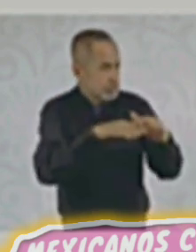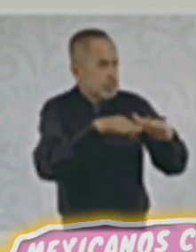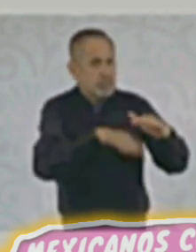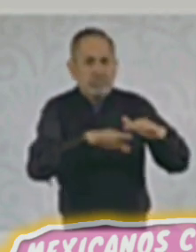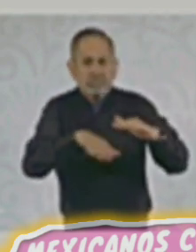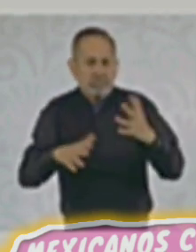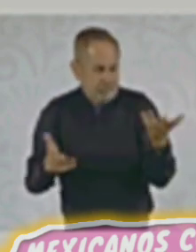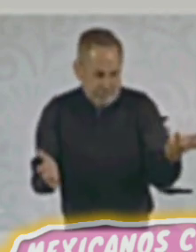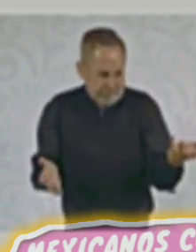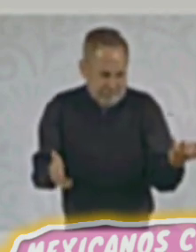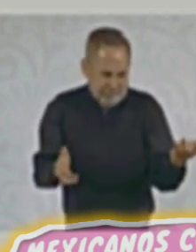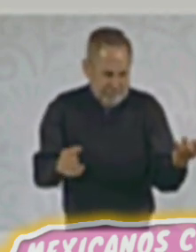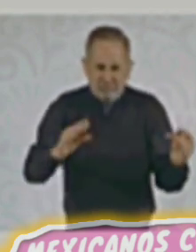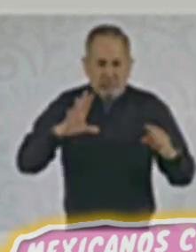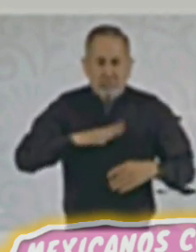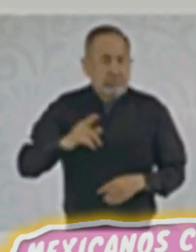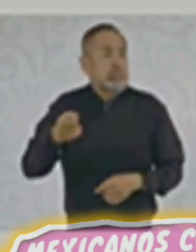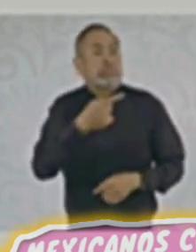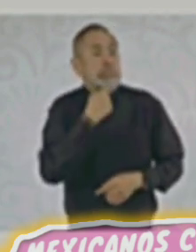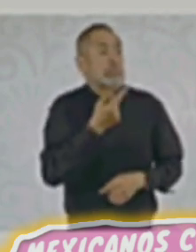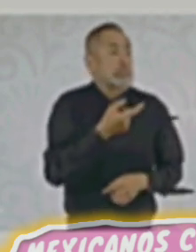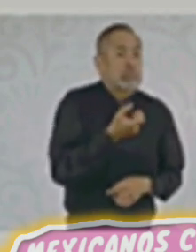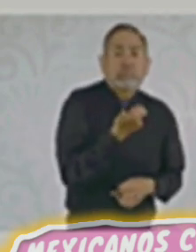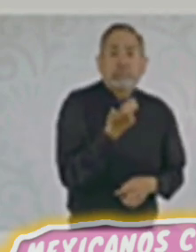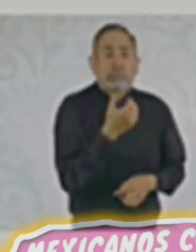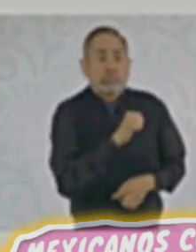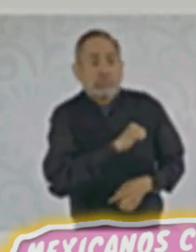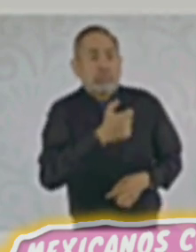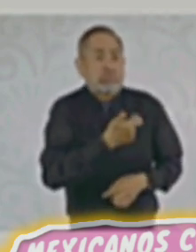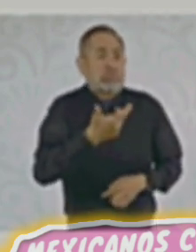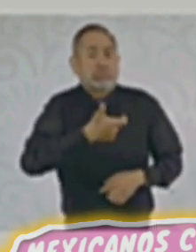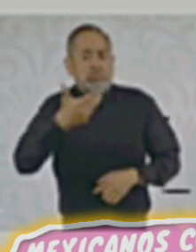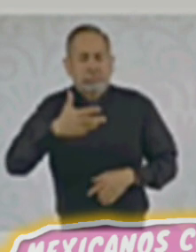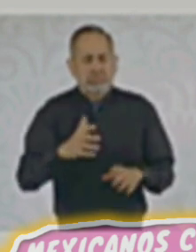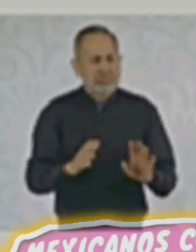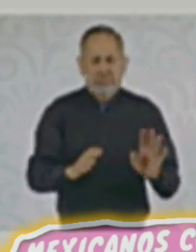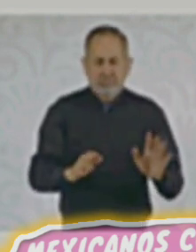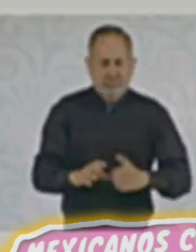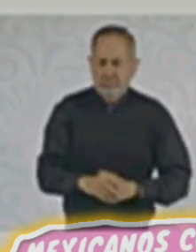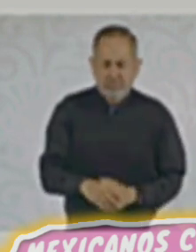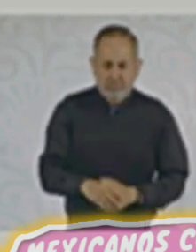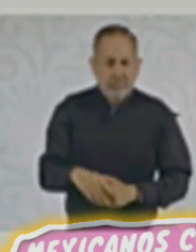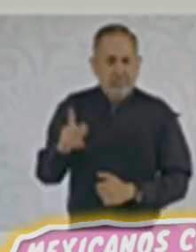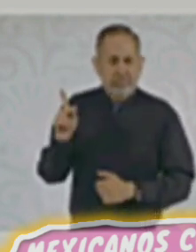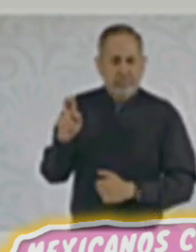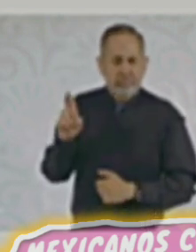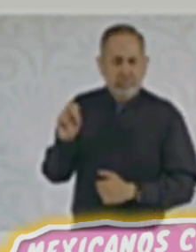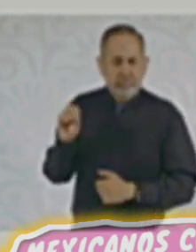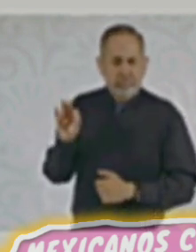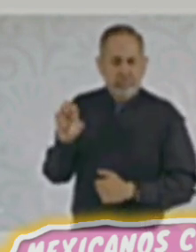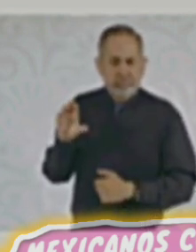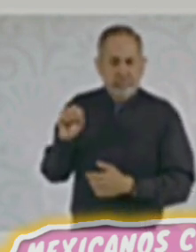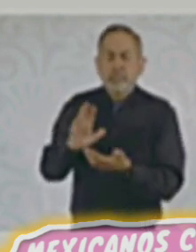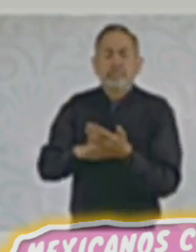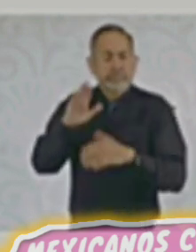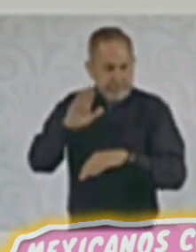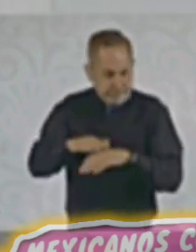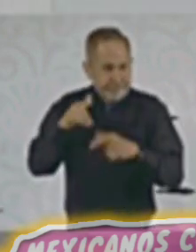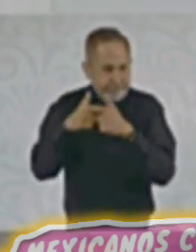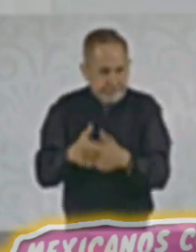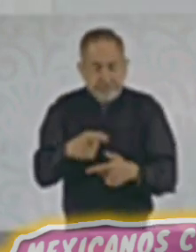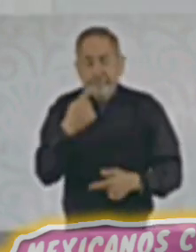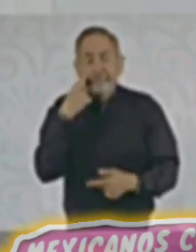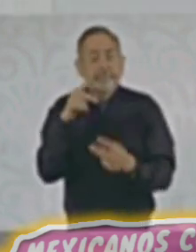Entonces, la canasta básica no ha aumentado y va a seguir la Profeco de 2 maneras. Uno, se está